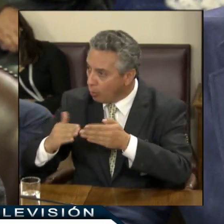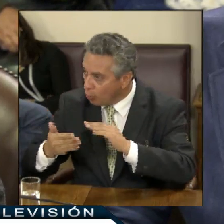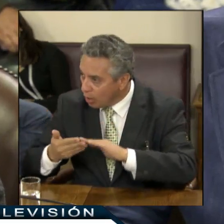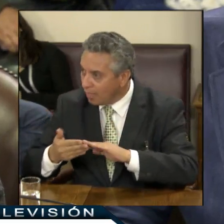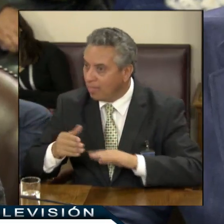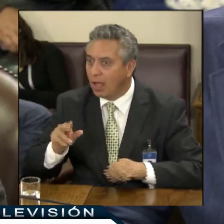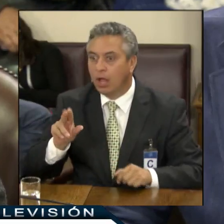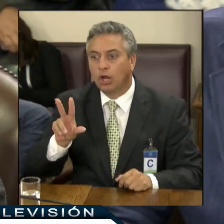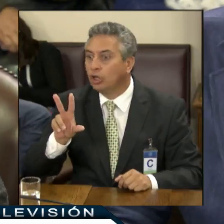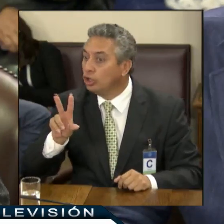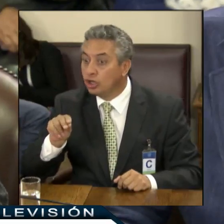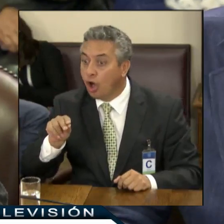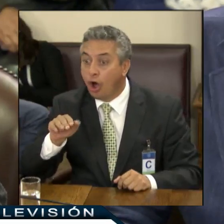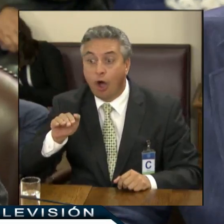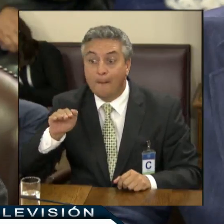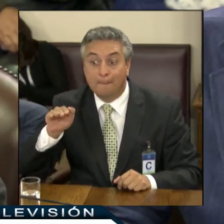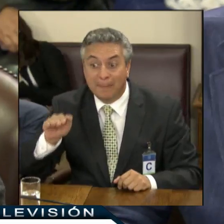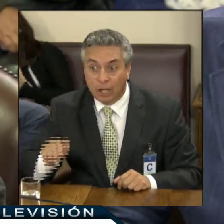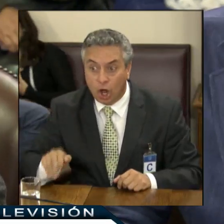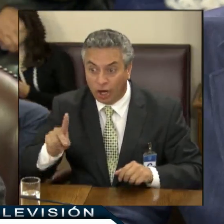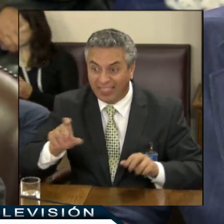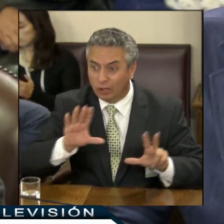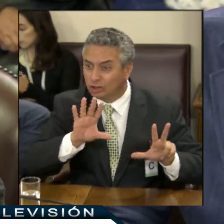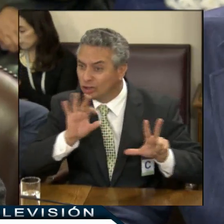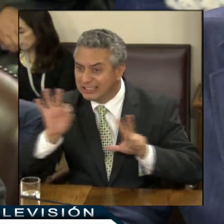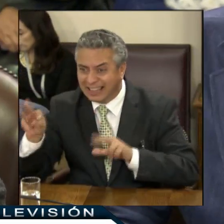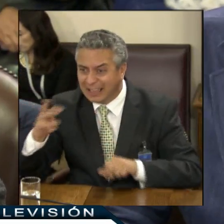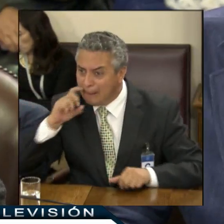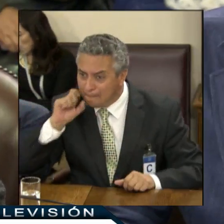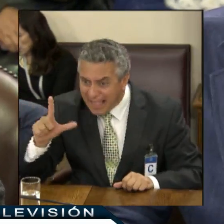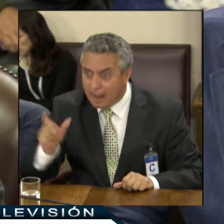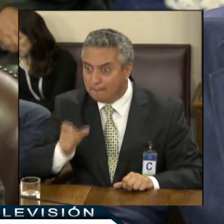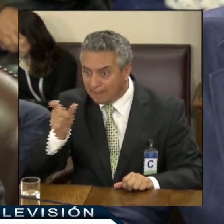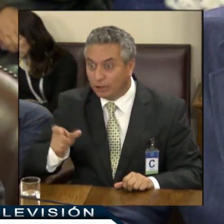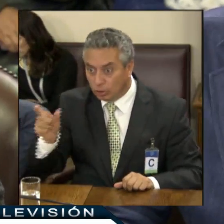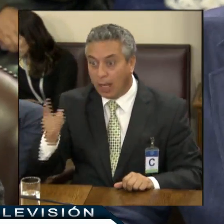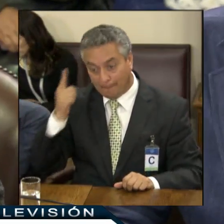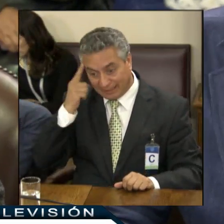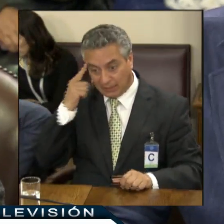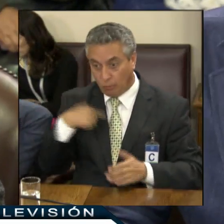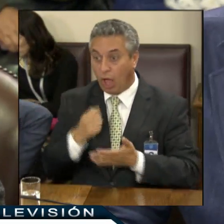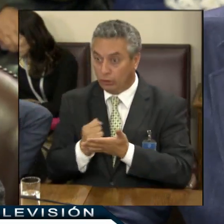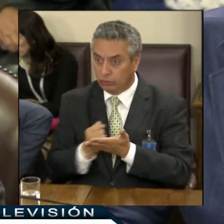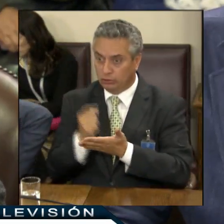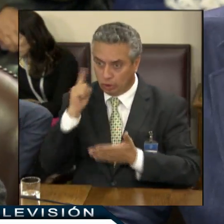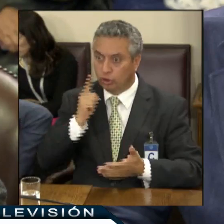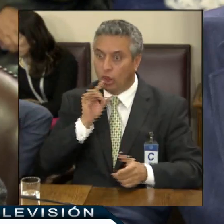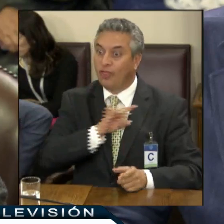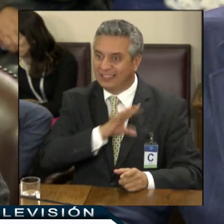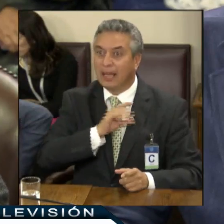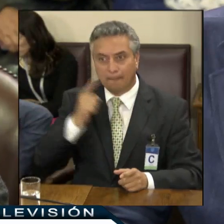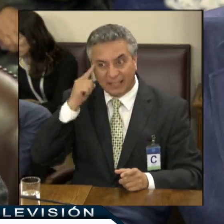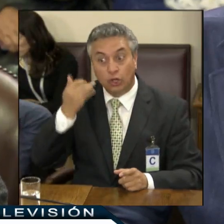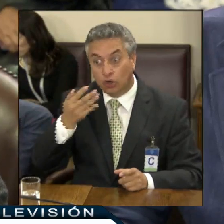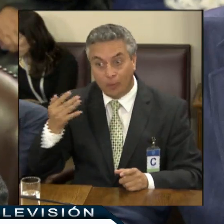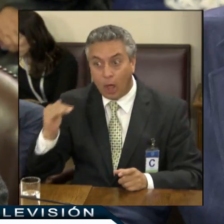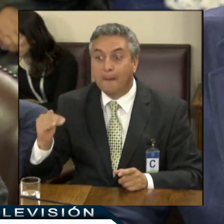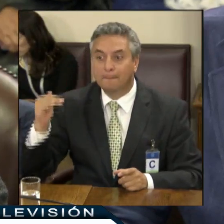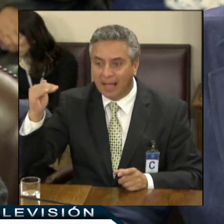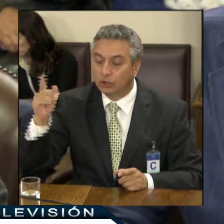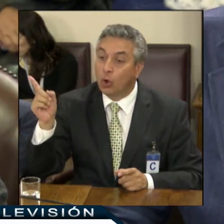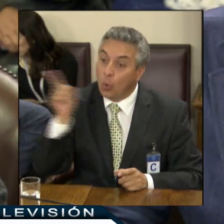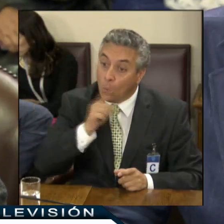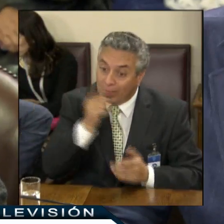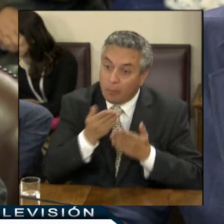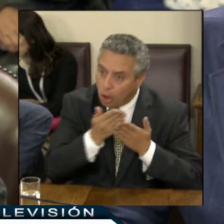no menor a 800,000 personas pensamos que es más desde la asociación de sordos de chile pero los últimos estudios